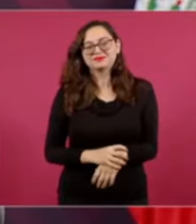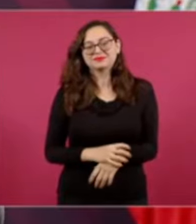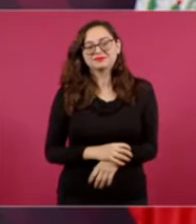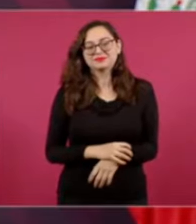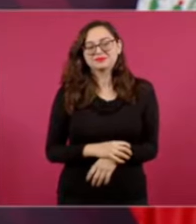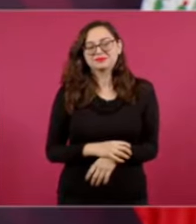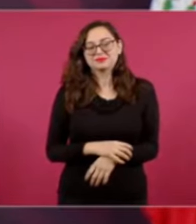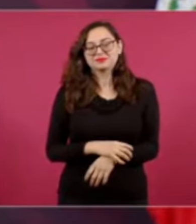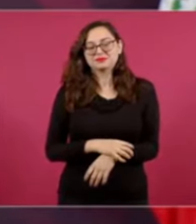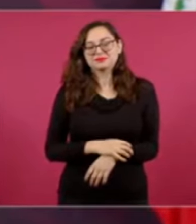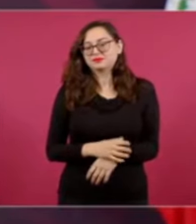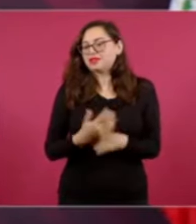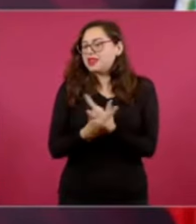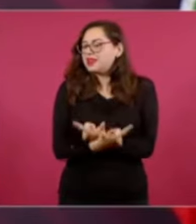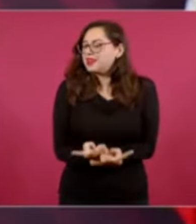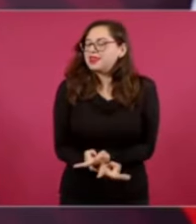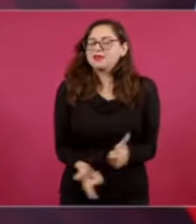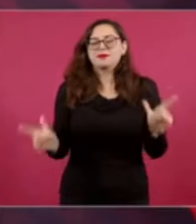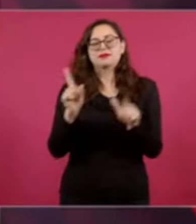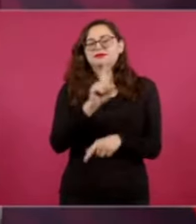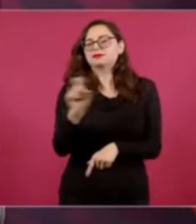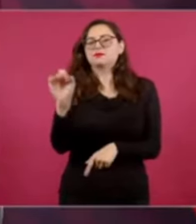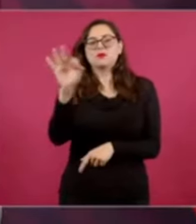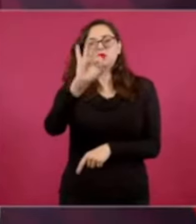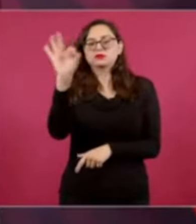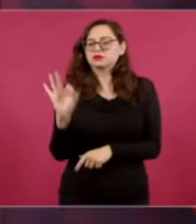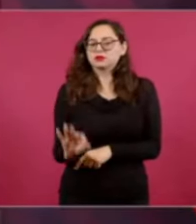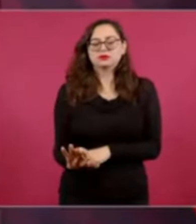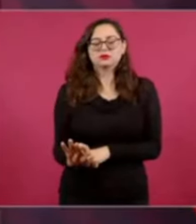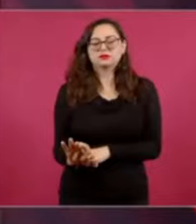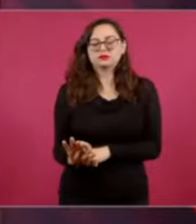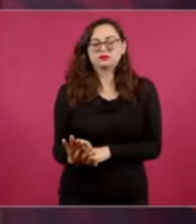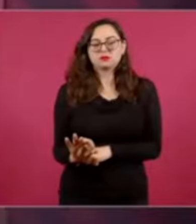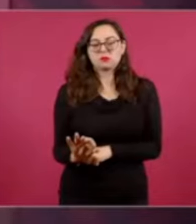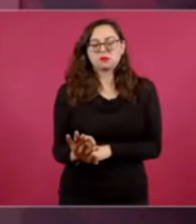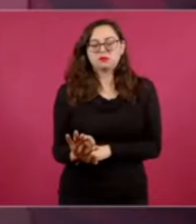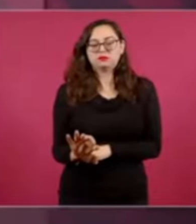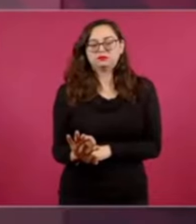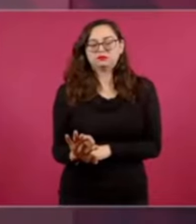O sea, la libertad. Y